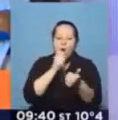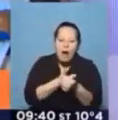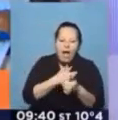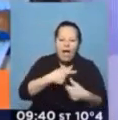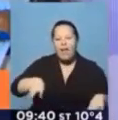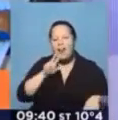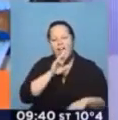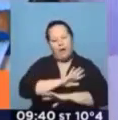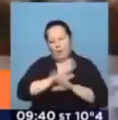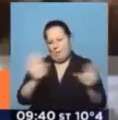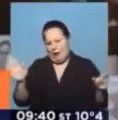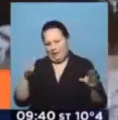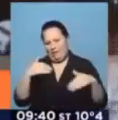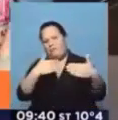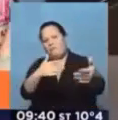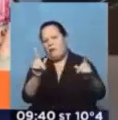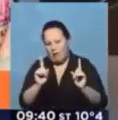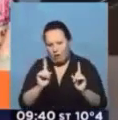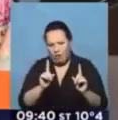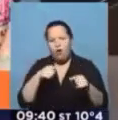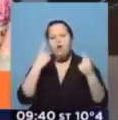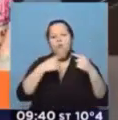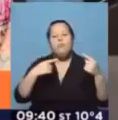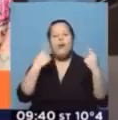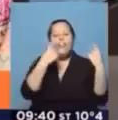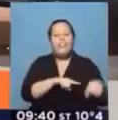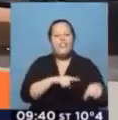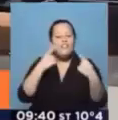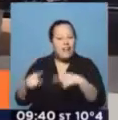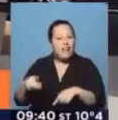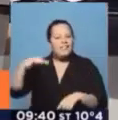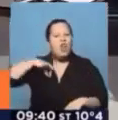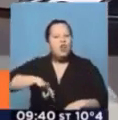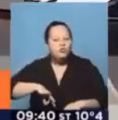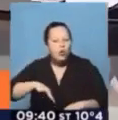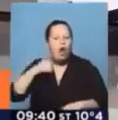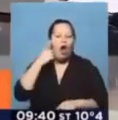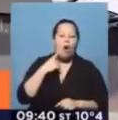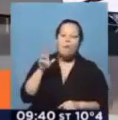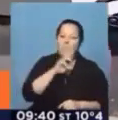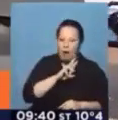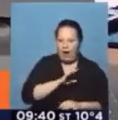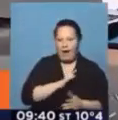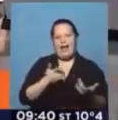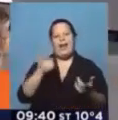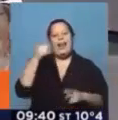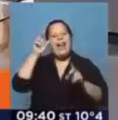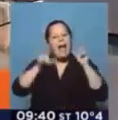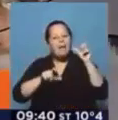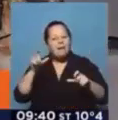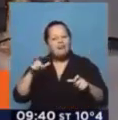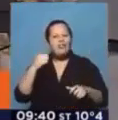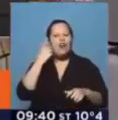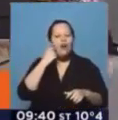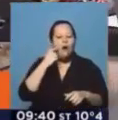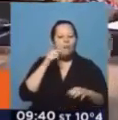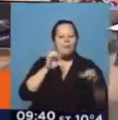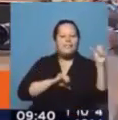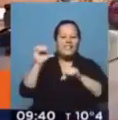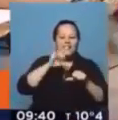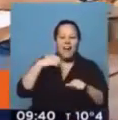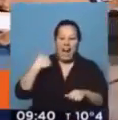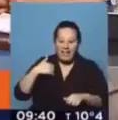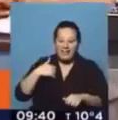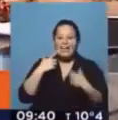puede esperar. Hay un montón de la diferencia en los salarios entre hombres y mujeres. La red de género de